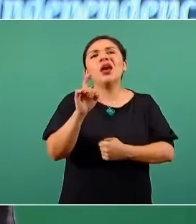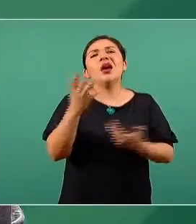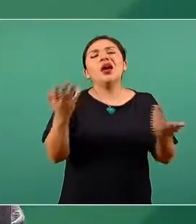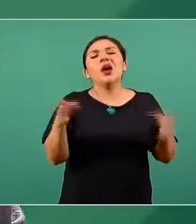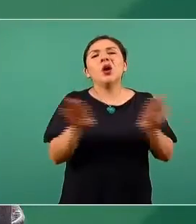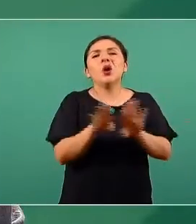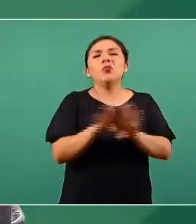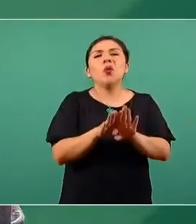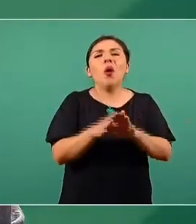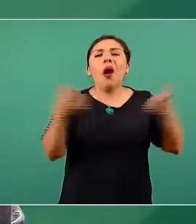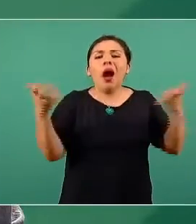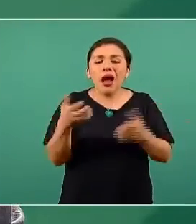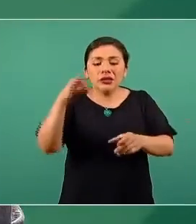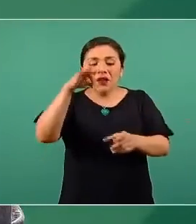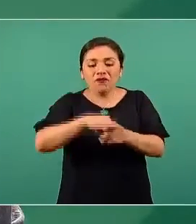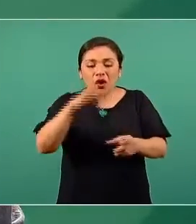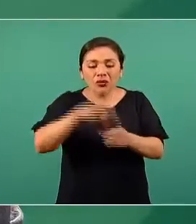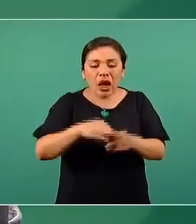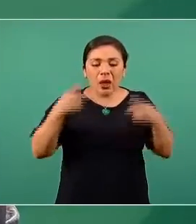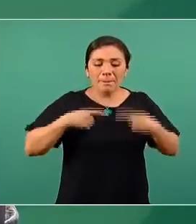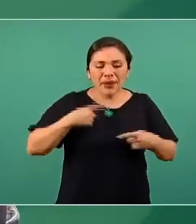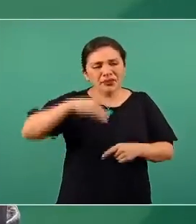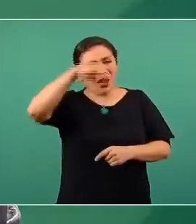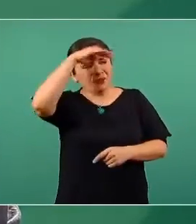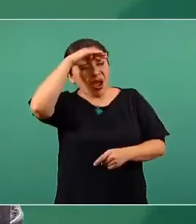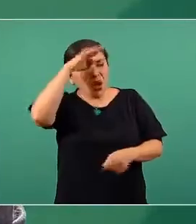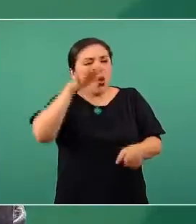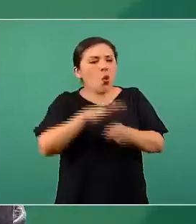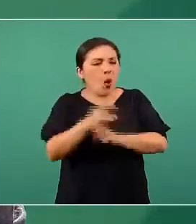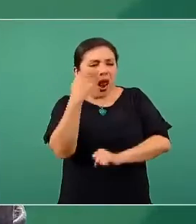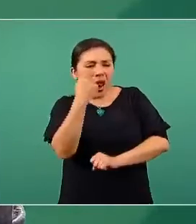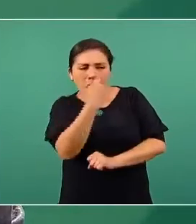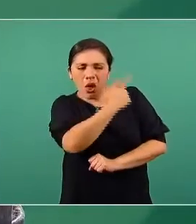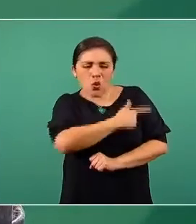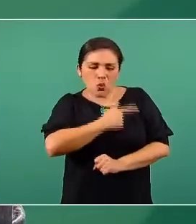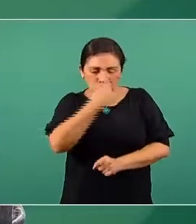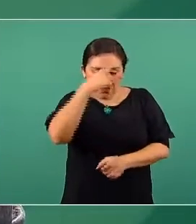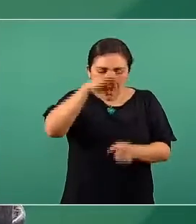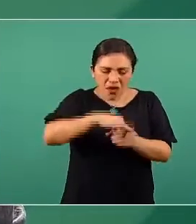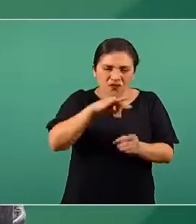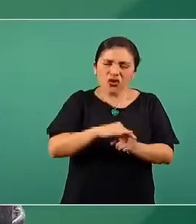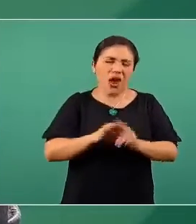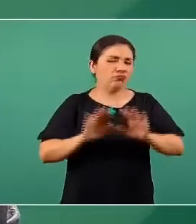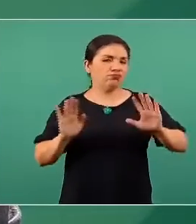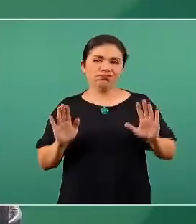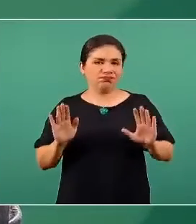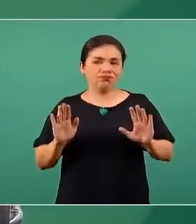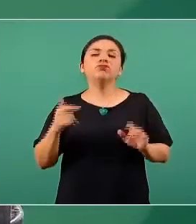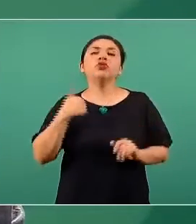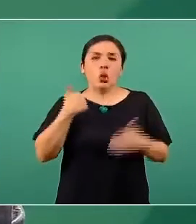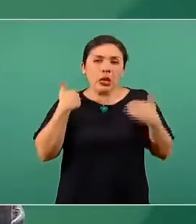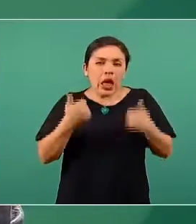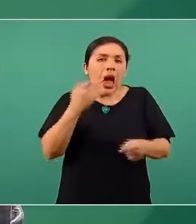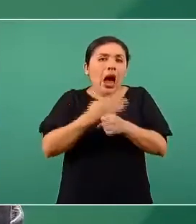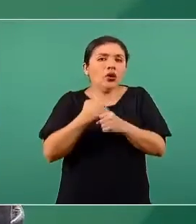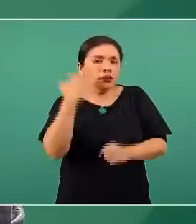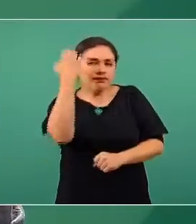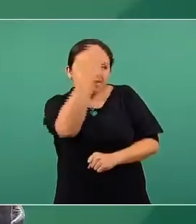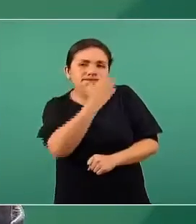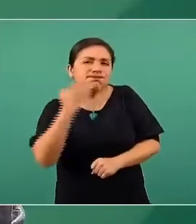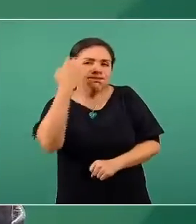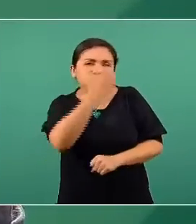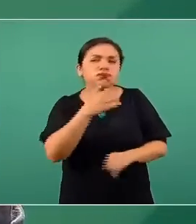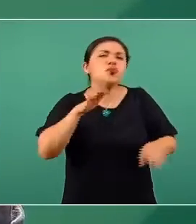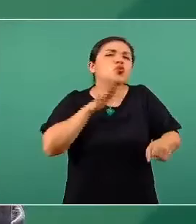afectar la dinámica de las preferencias o apreciaciones de la ciudadanía. Estamos analizando